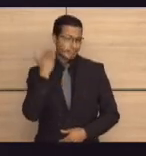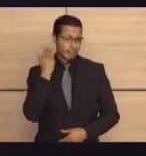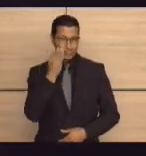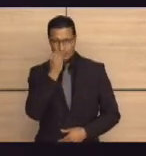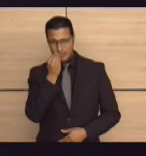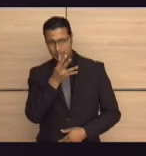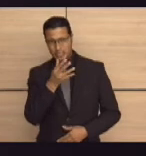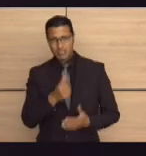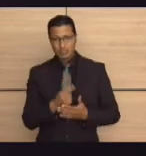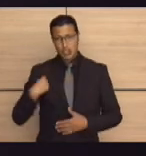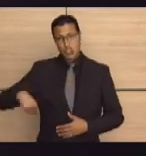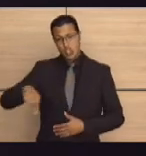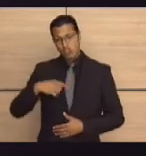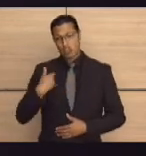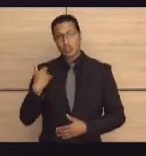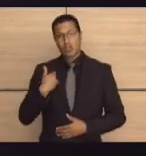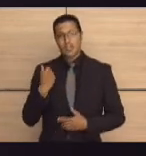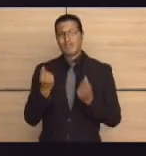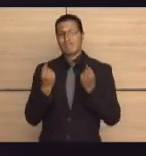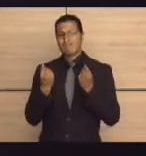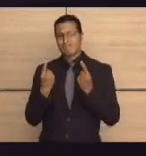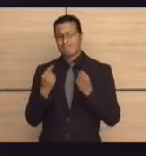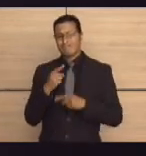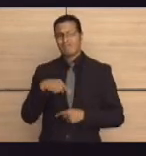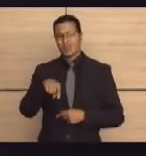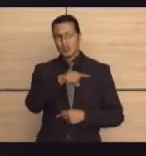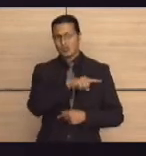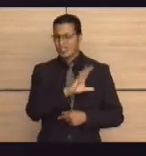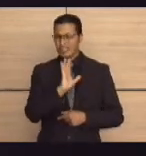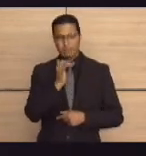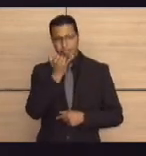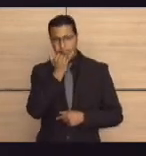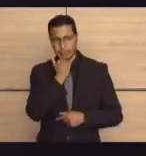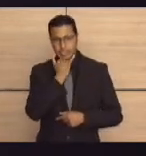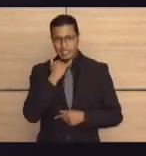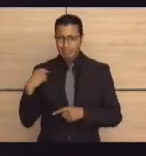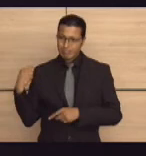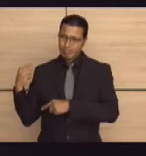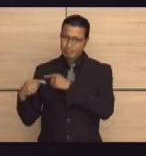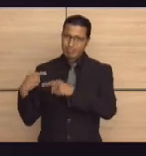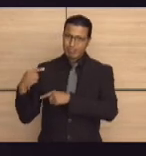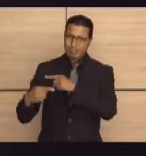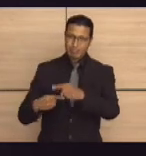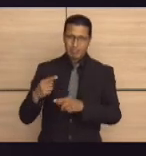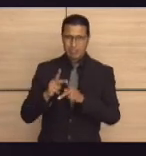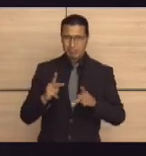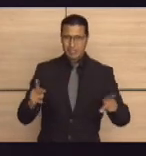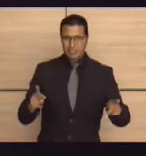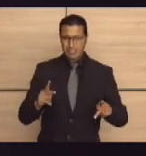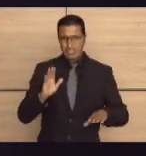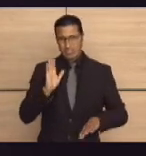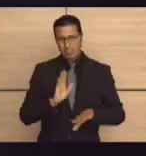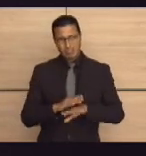los jóvenes estamos empezando a comprender su traición. Los ojos de todas las generaciones futuras están sobre